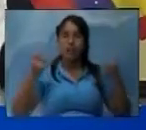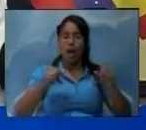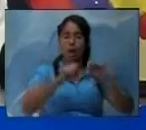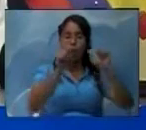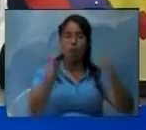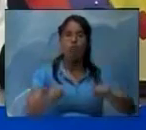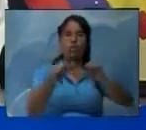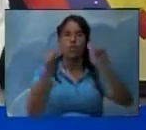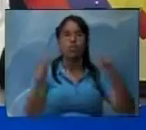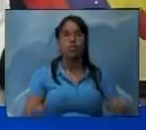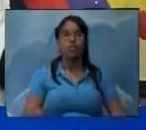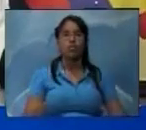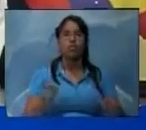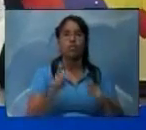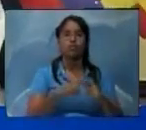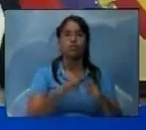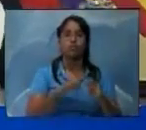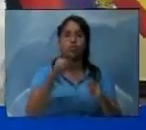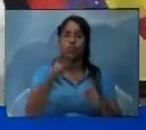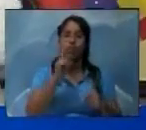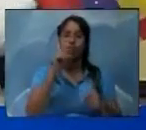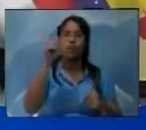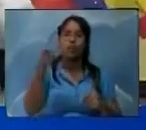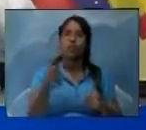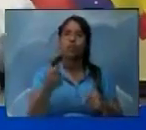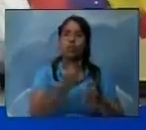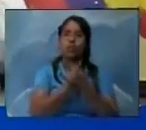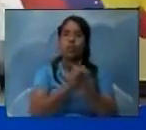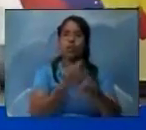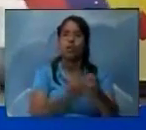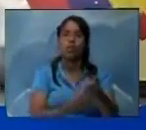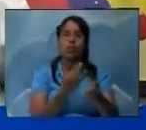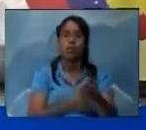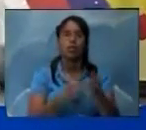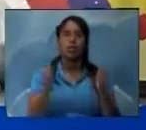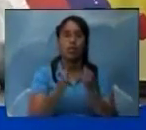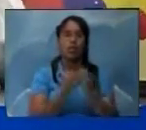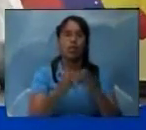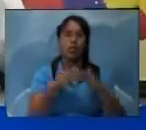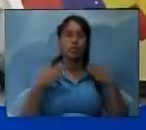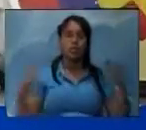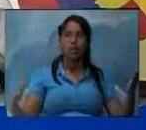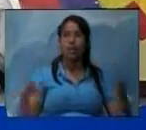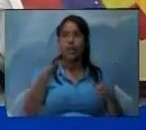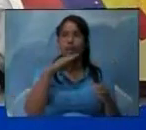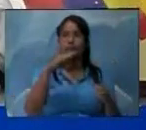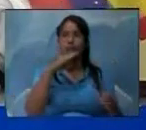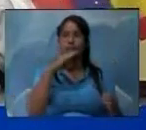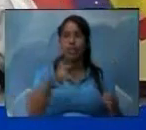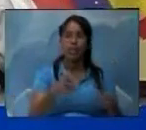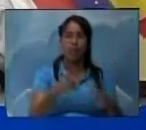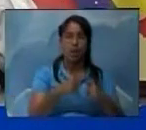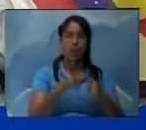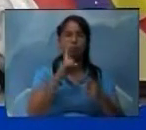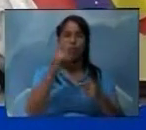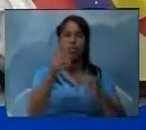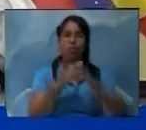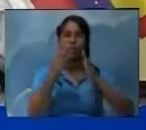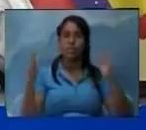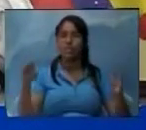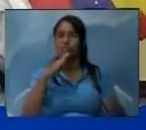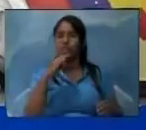ídolos. Le preguntó, amados hermanos, con gran ira, oiga,